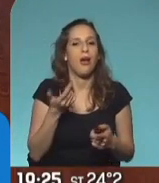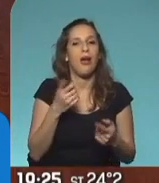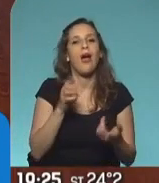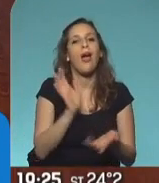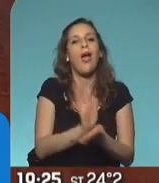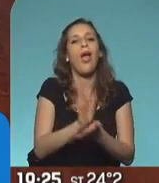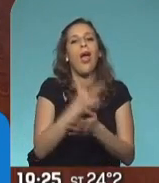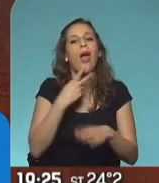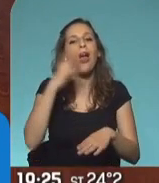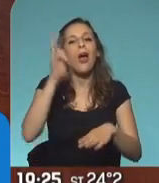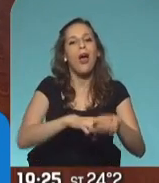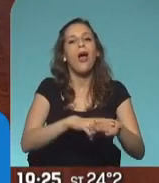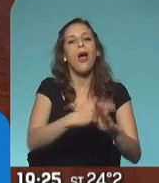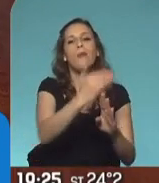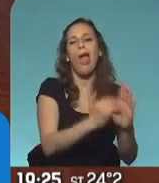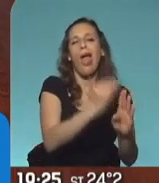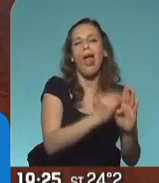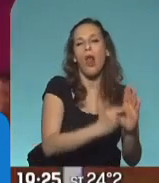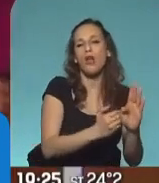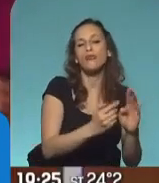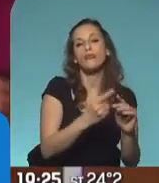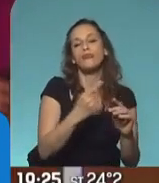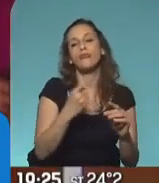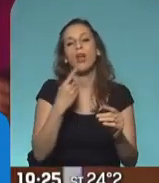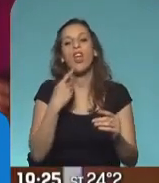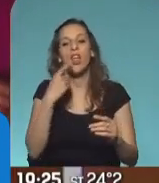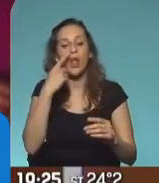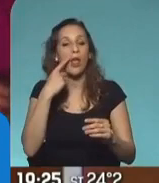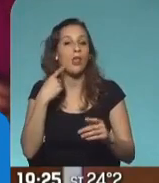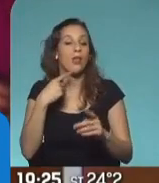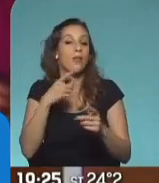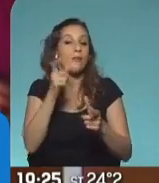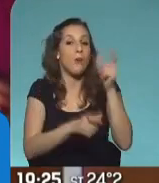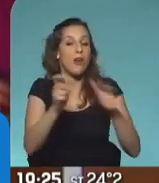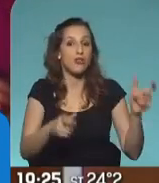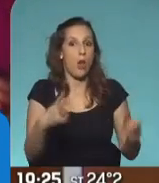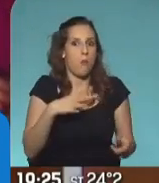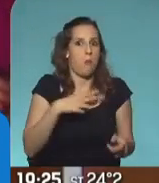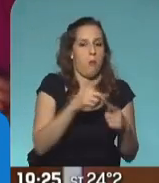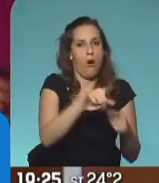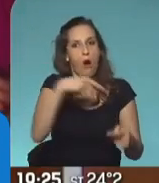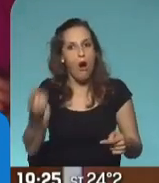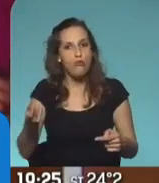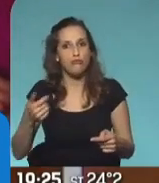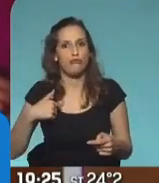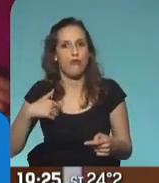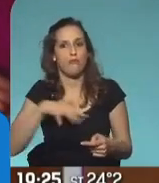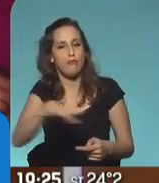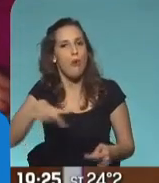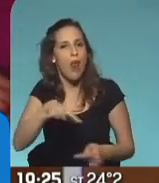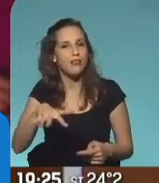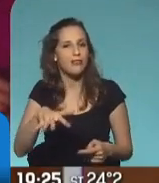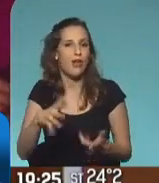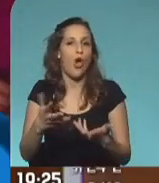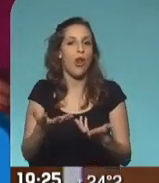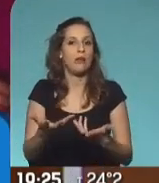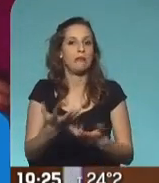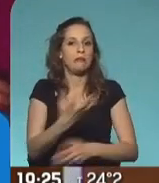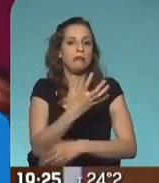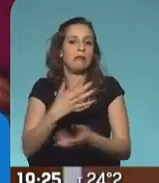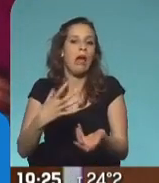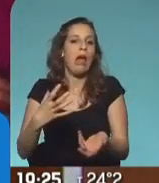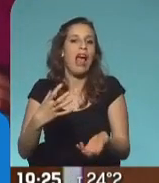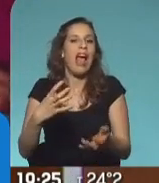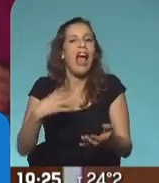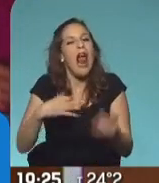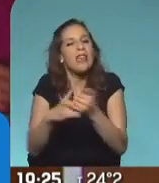cargar todavía más los impuestos hacia las poblaciones con menos recursos, las clases medias, que